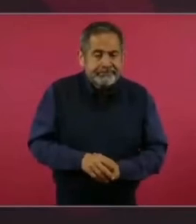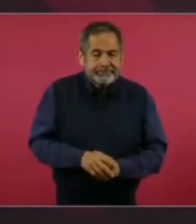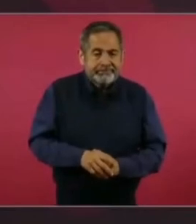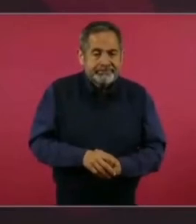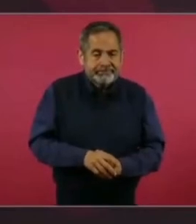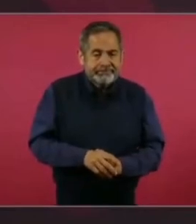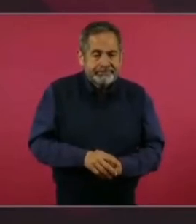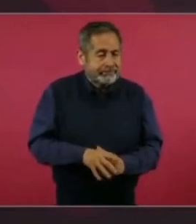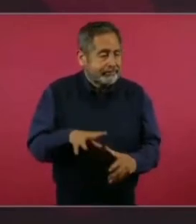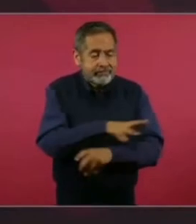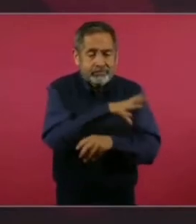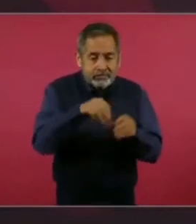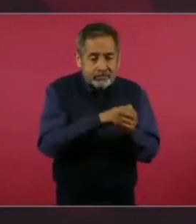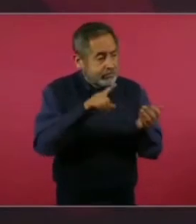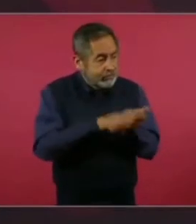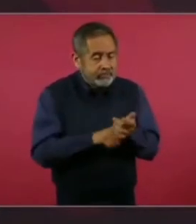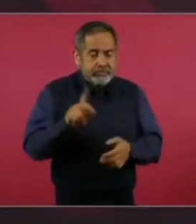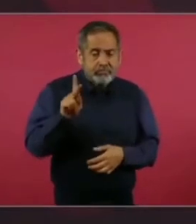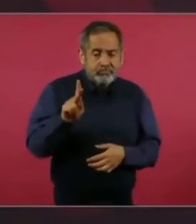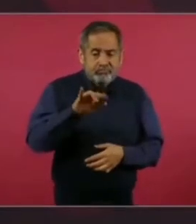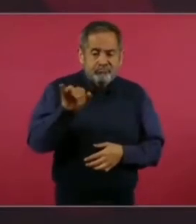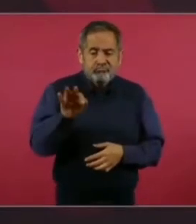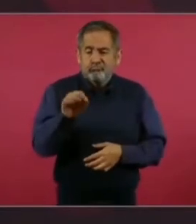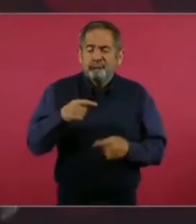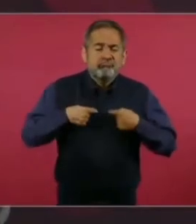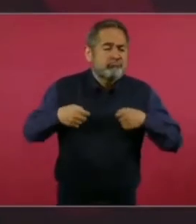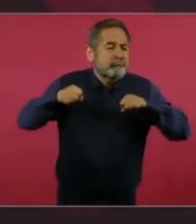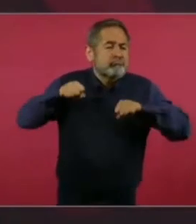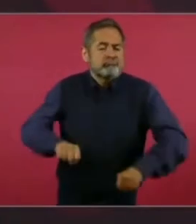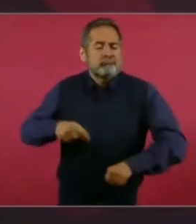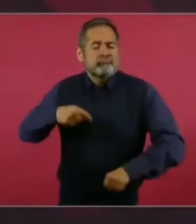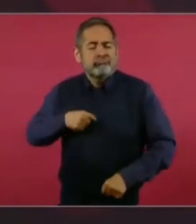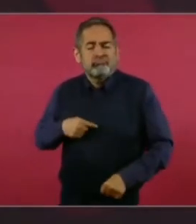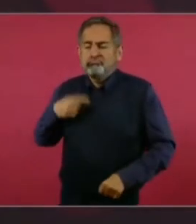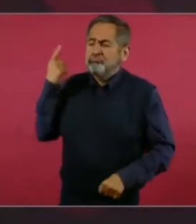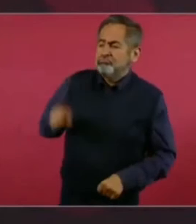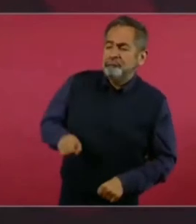todo el Poder Judicial era una asociación delictuosa.